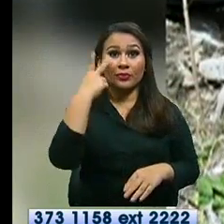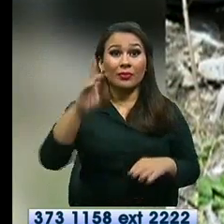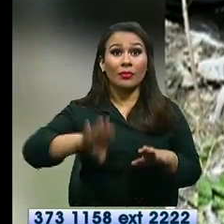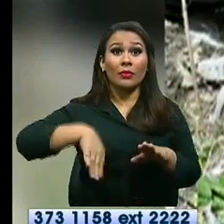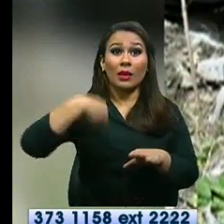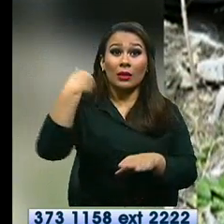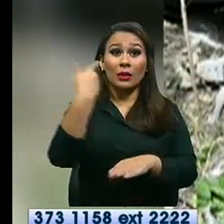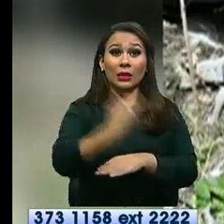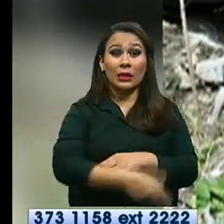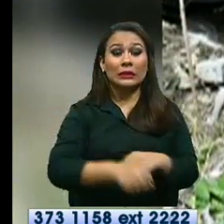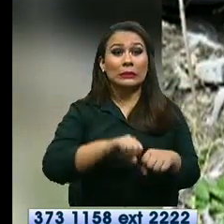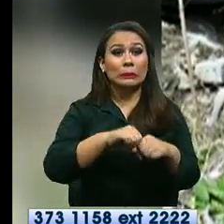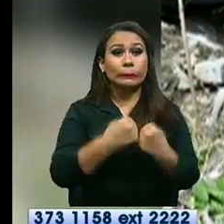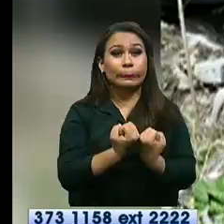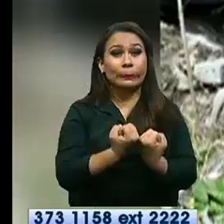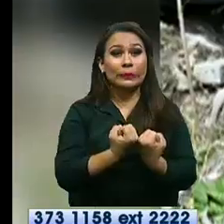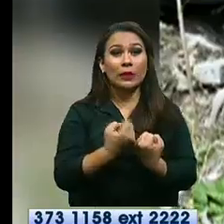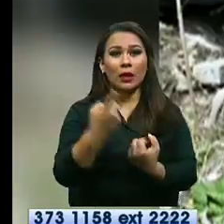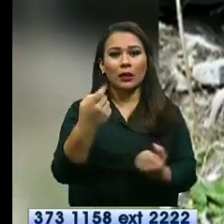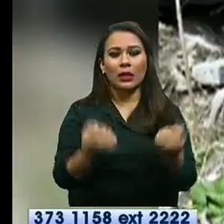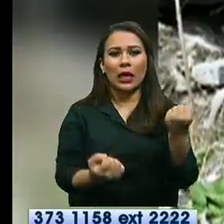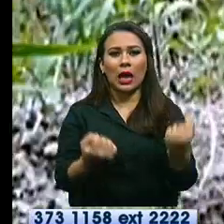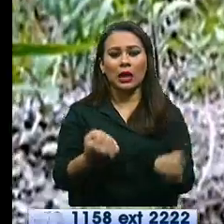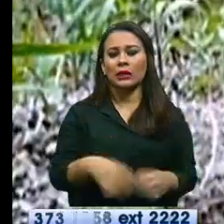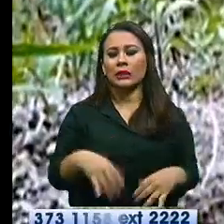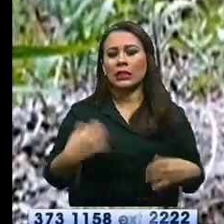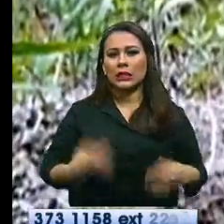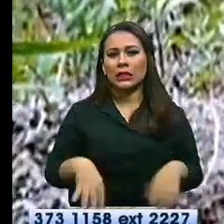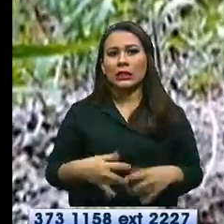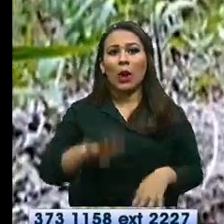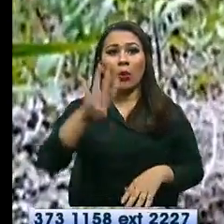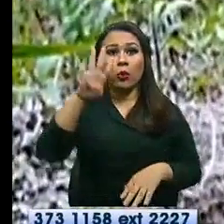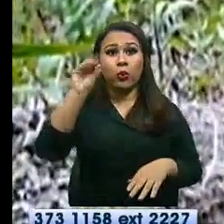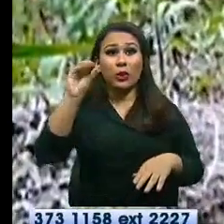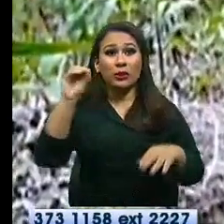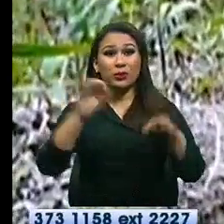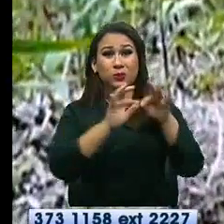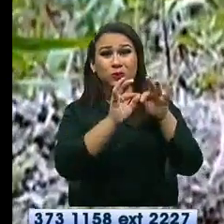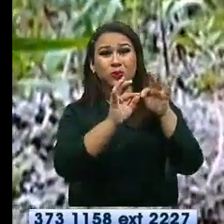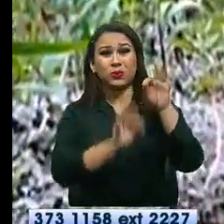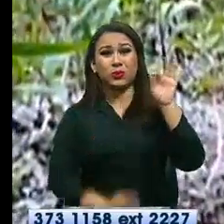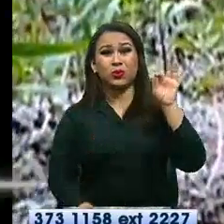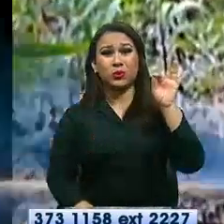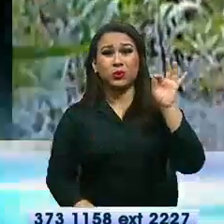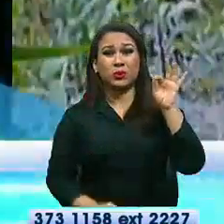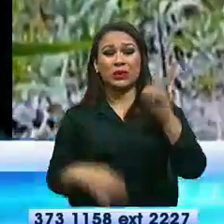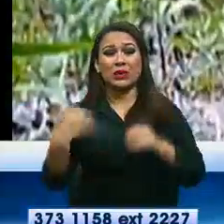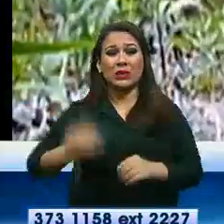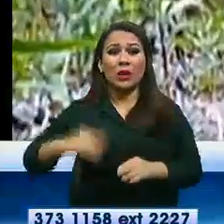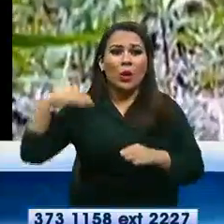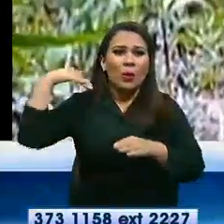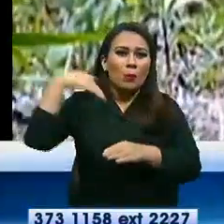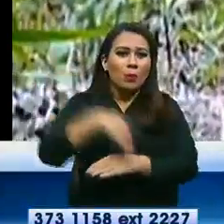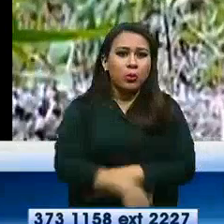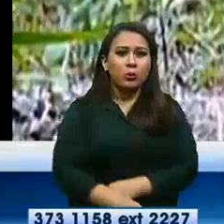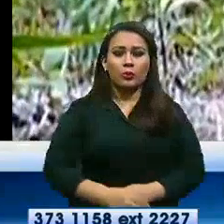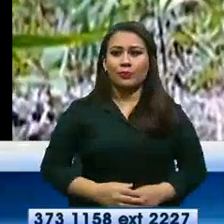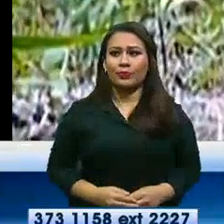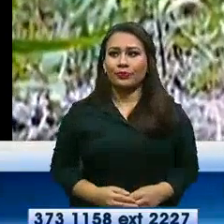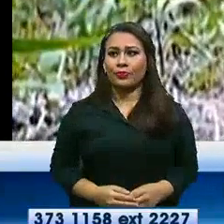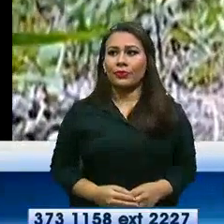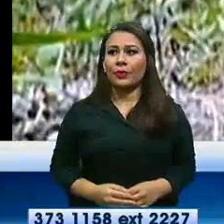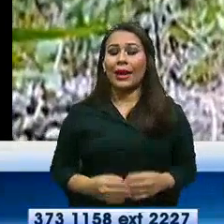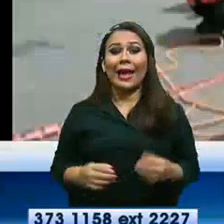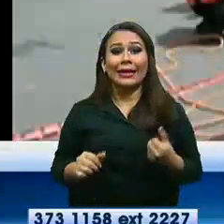Completamente destrozado quedó este automotor luego de haber caído cerca de 400 metros hacia el fondo de esta quebrada. Ocurrió cerca de las